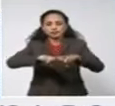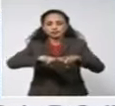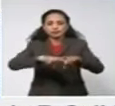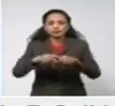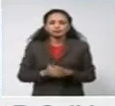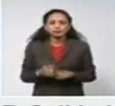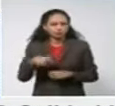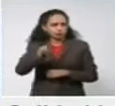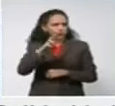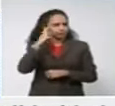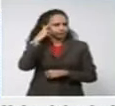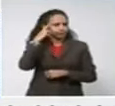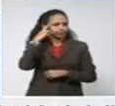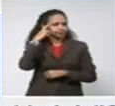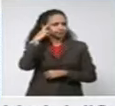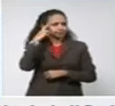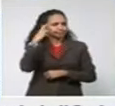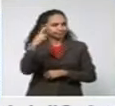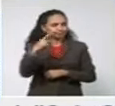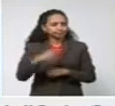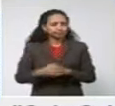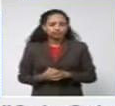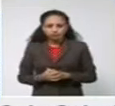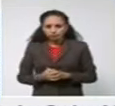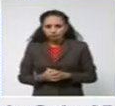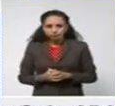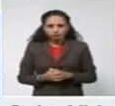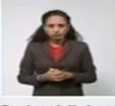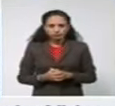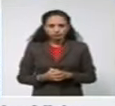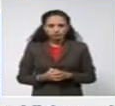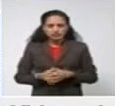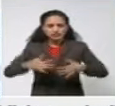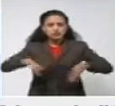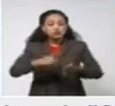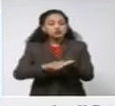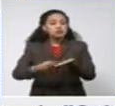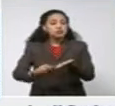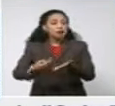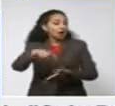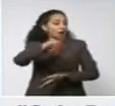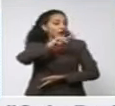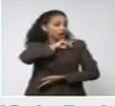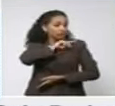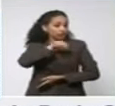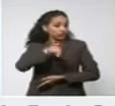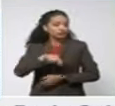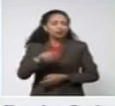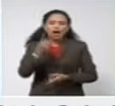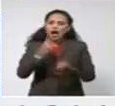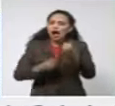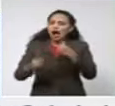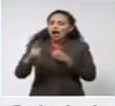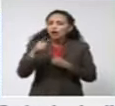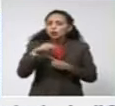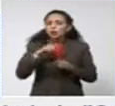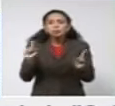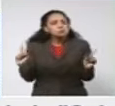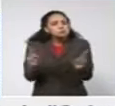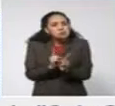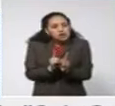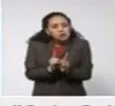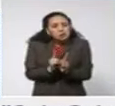recuerdan el comportamiento de semanas anteriores, hay alguna reducción, aunque de